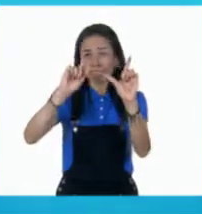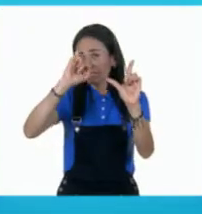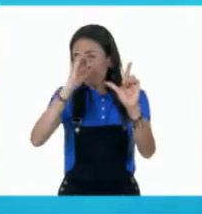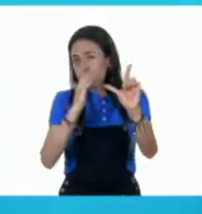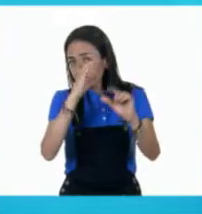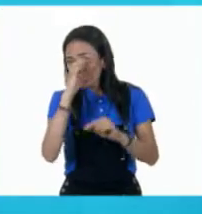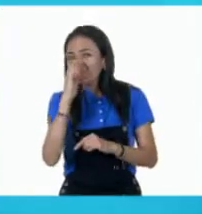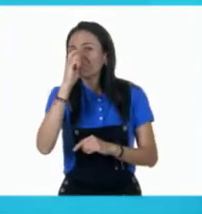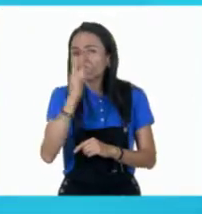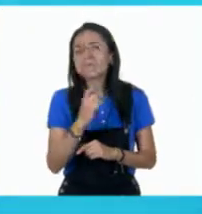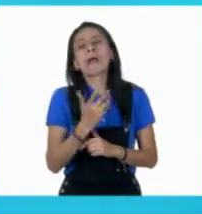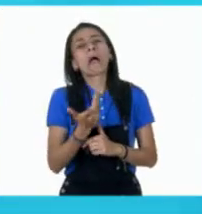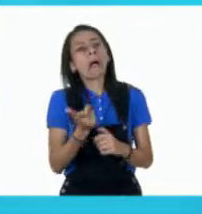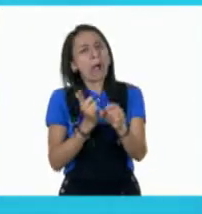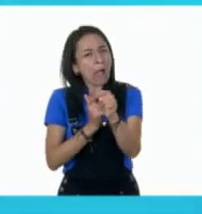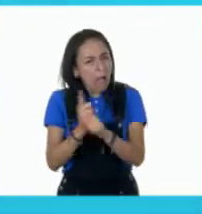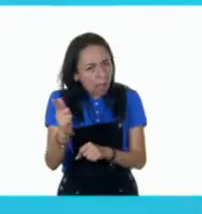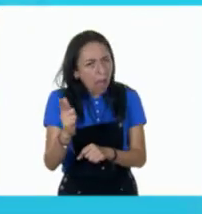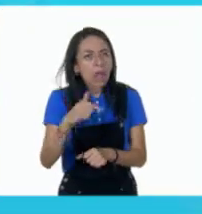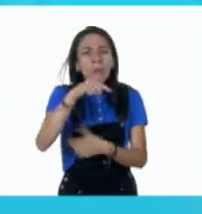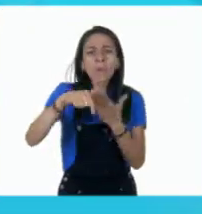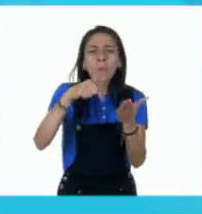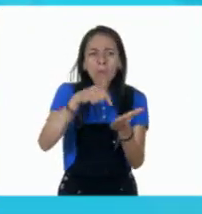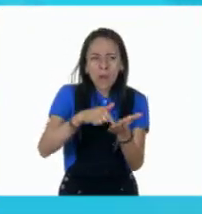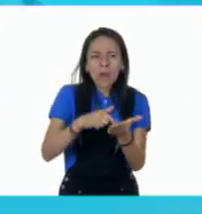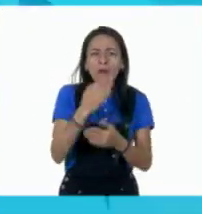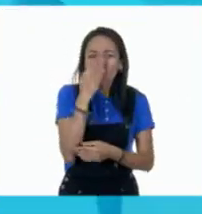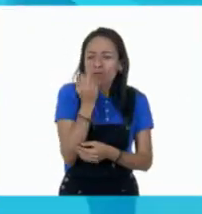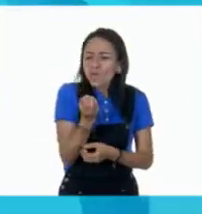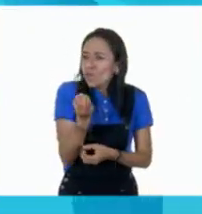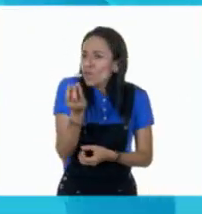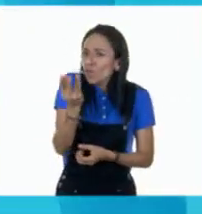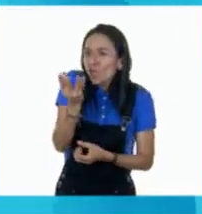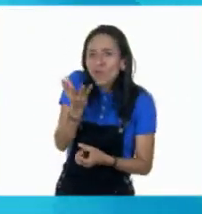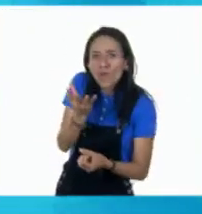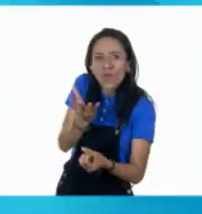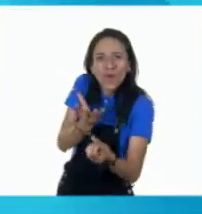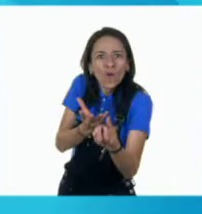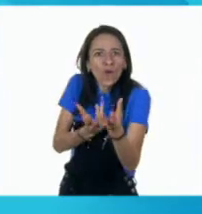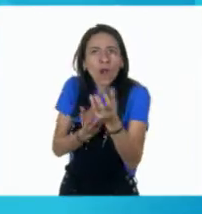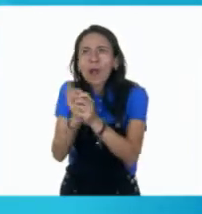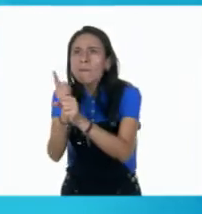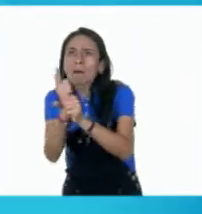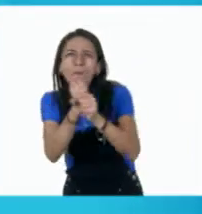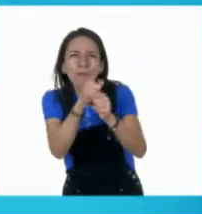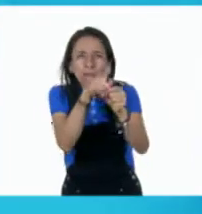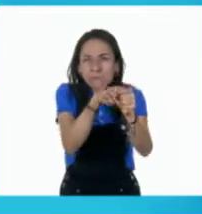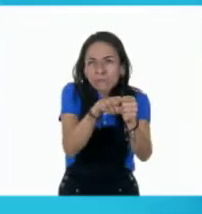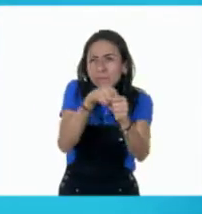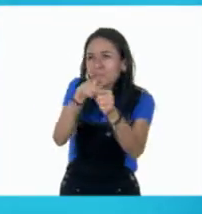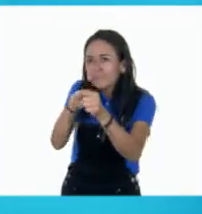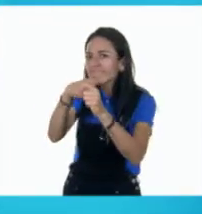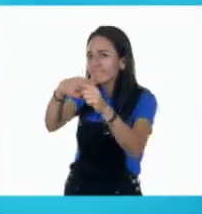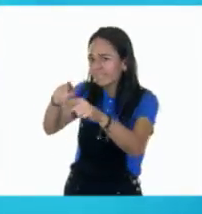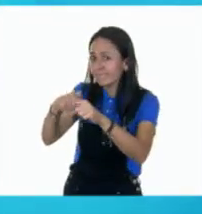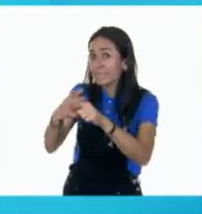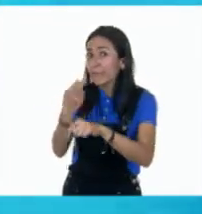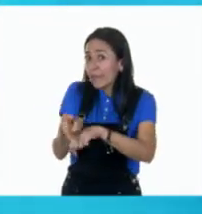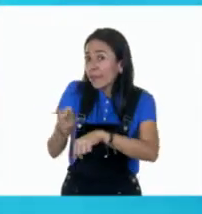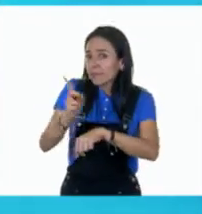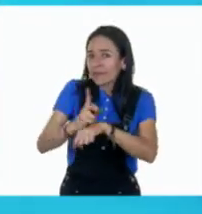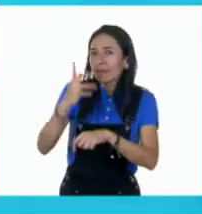un lugar con muchas flores que se ve de muchos colores. Es un día